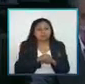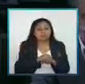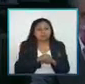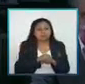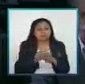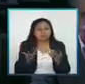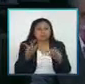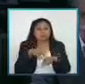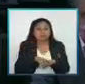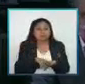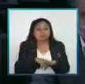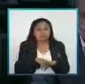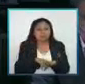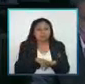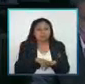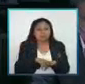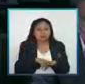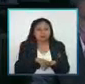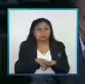integran?